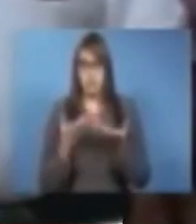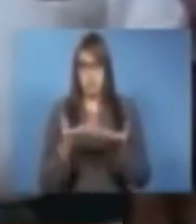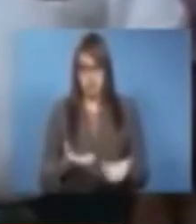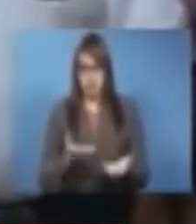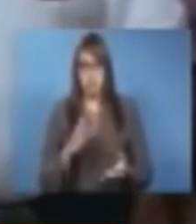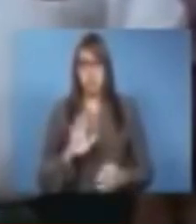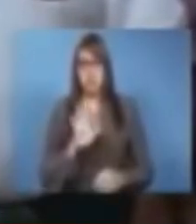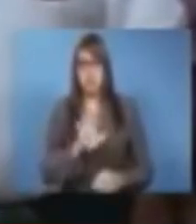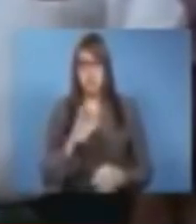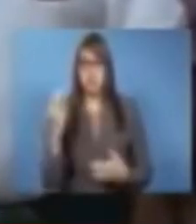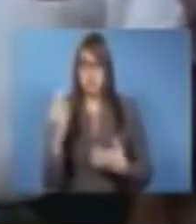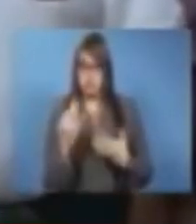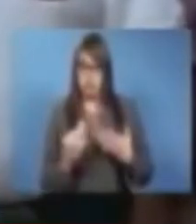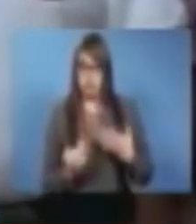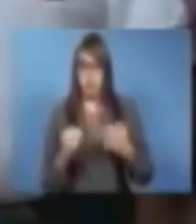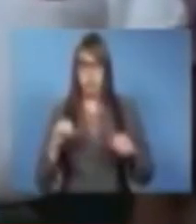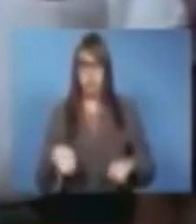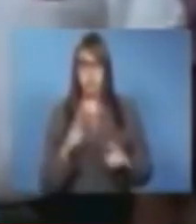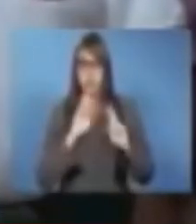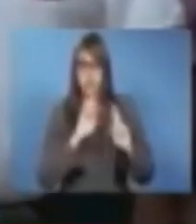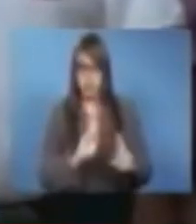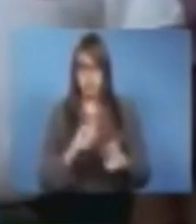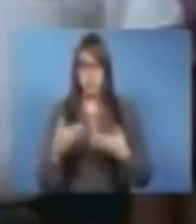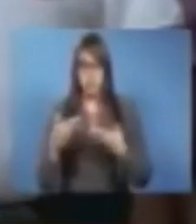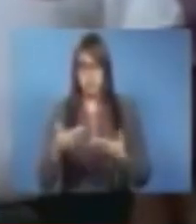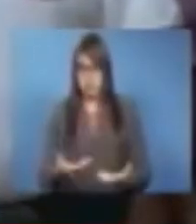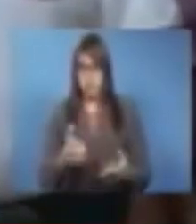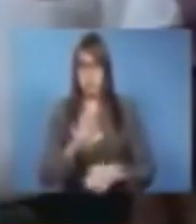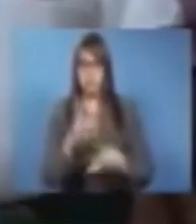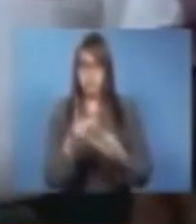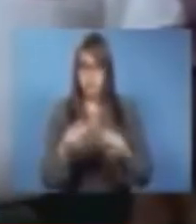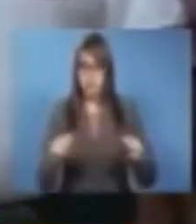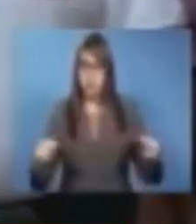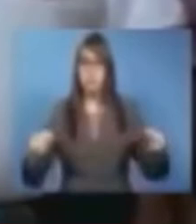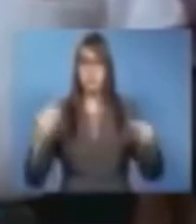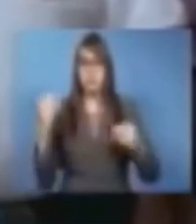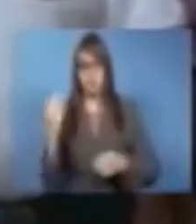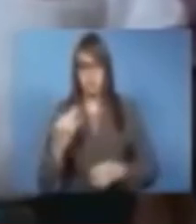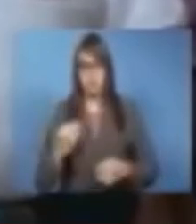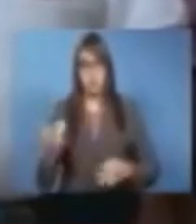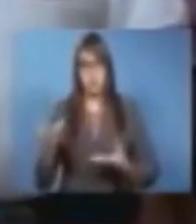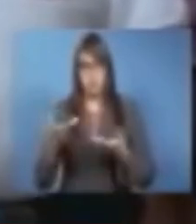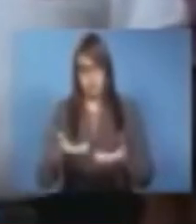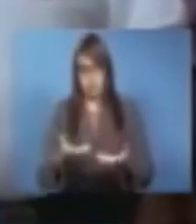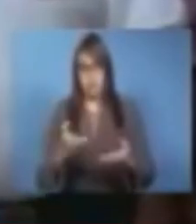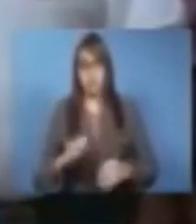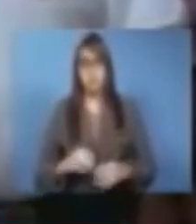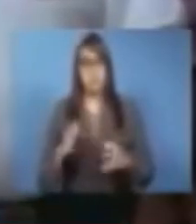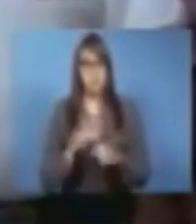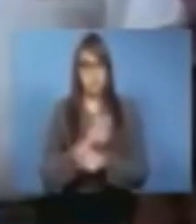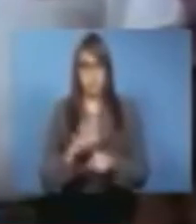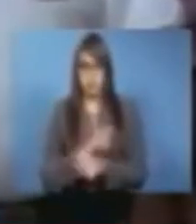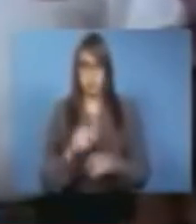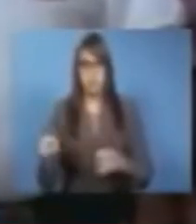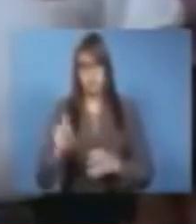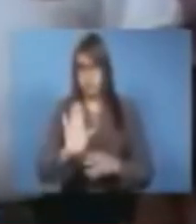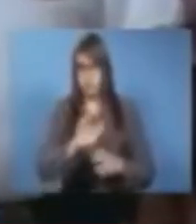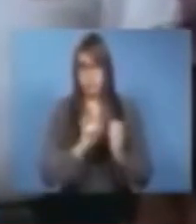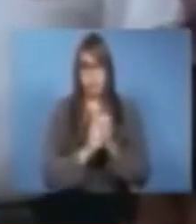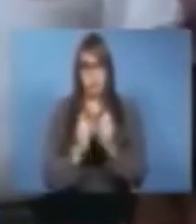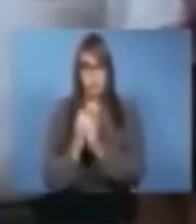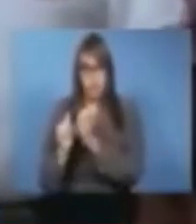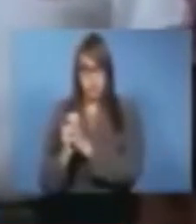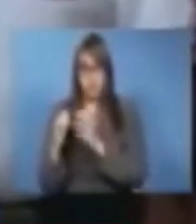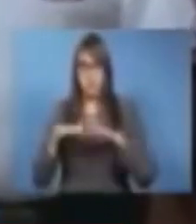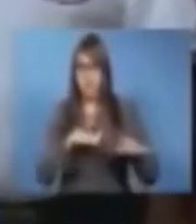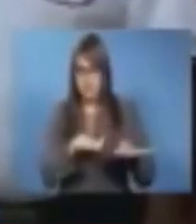sus necesidades? Porque vamos a dar respuesta a las necesidades de todos los que han sido afectados